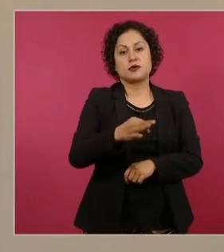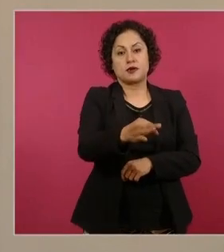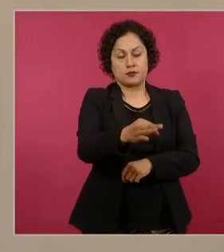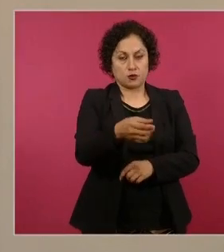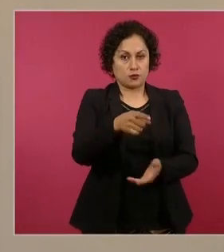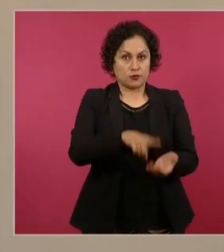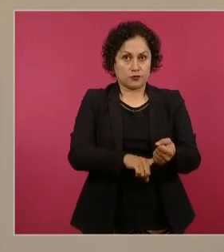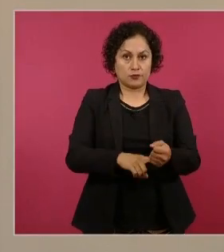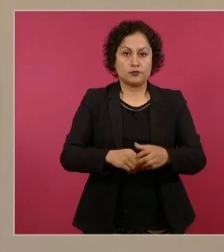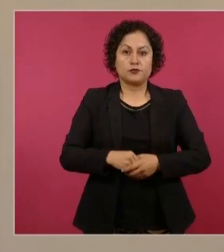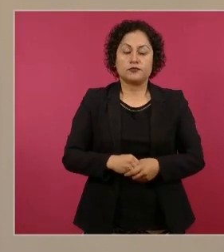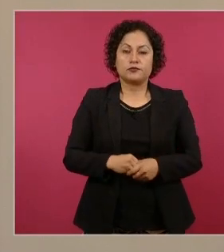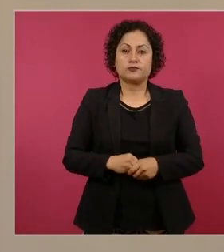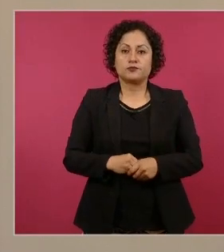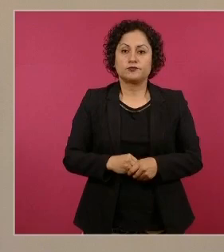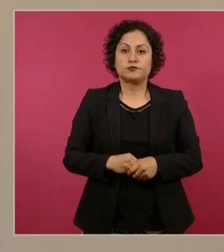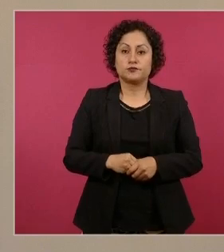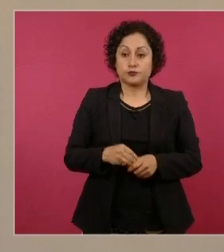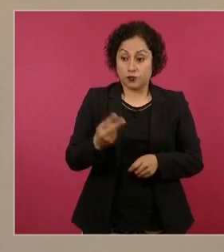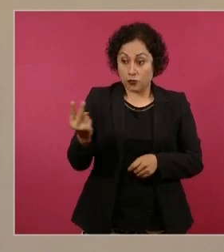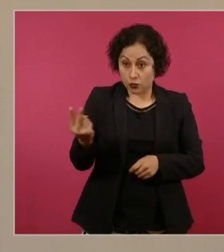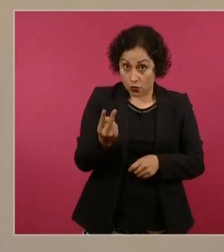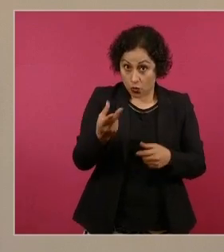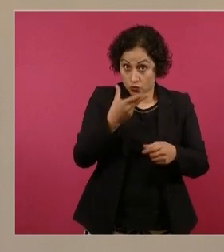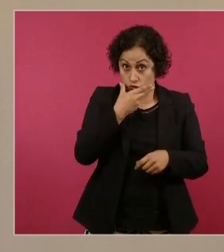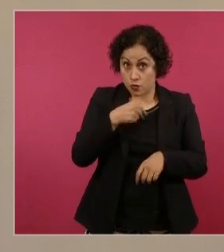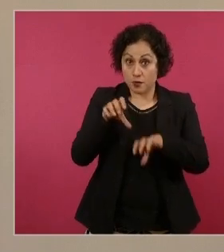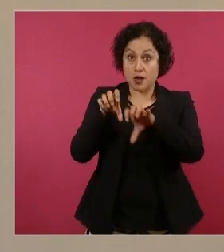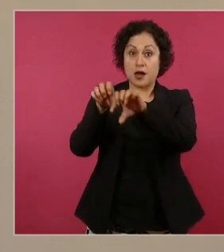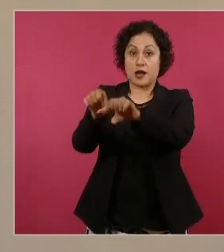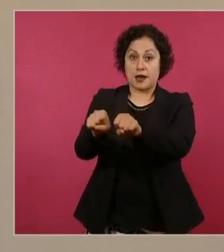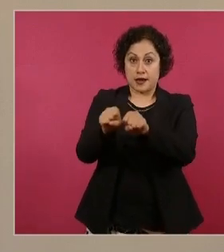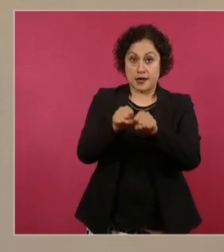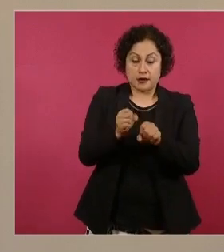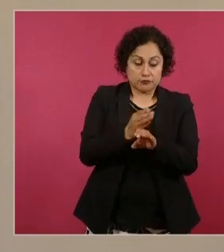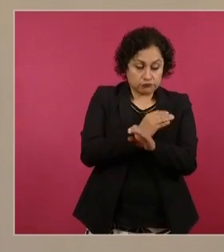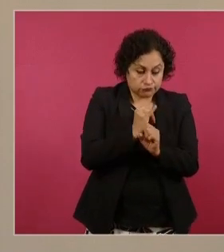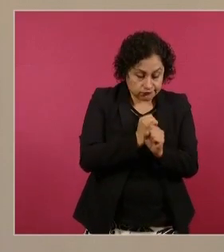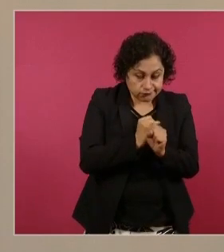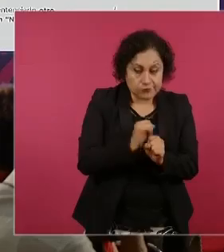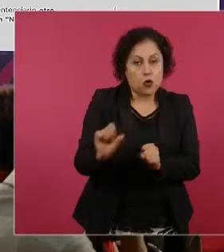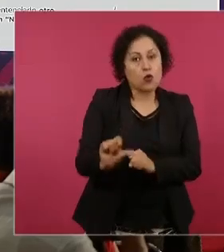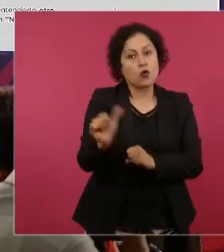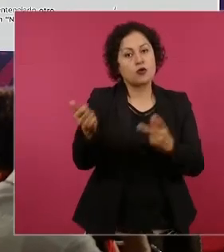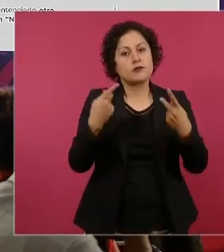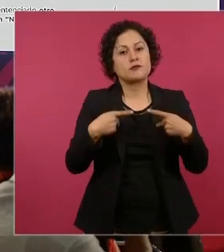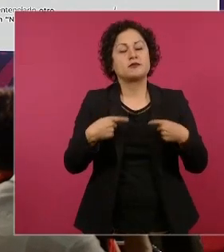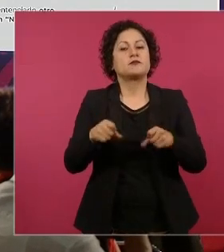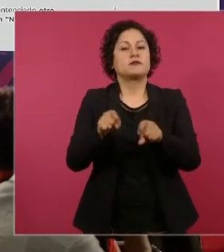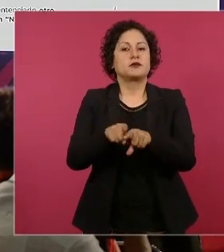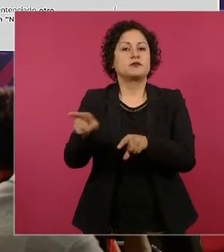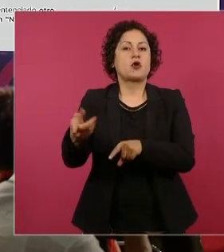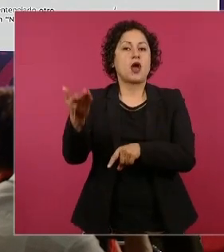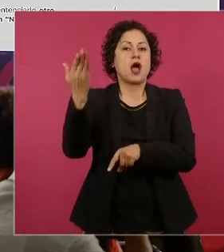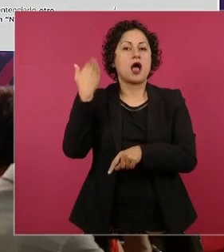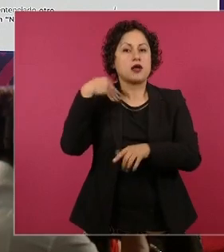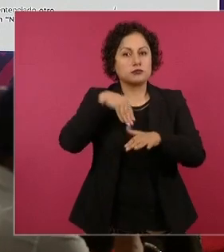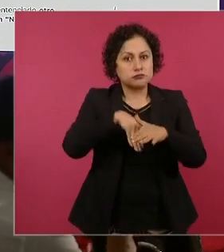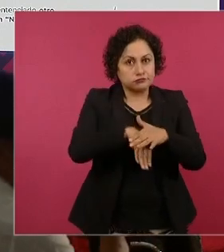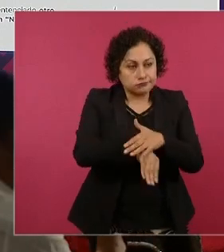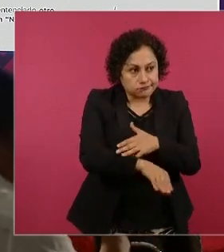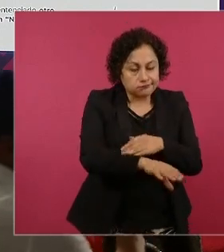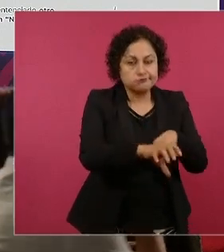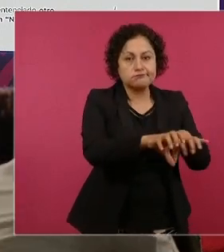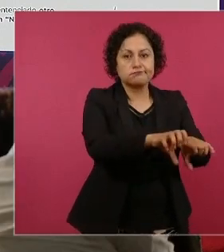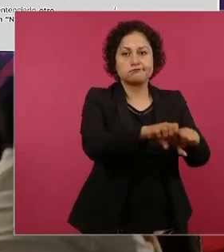investigaciones, los hoy detenidos y otros más arribaron a un inmueble en la colonia Guadalupe Victoria, donde privaron de